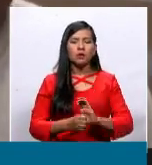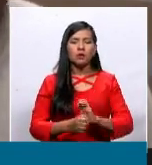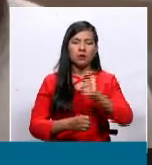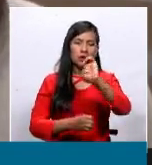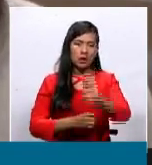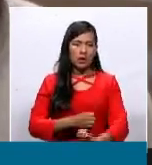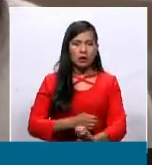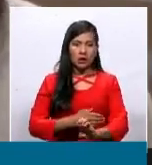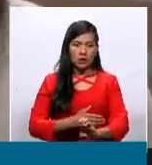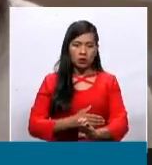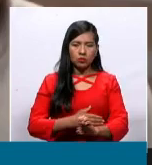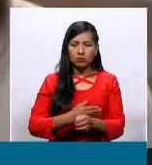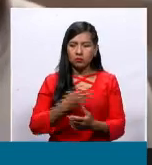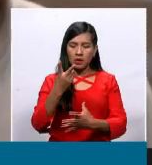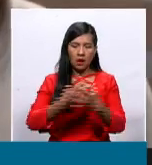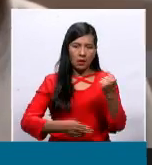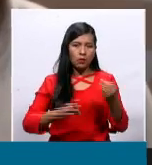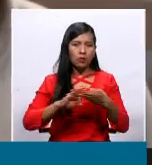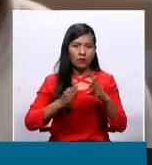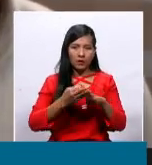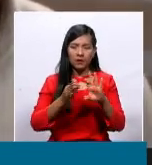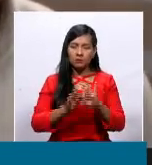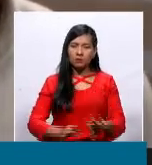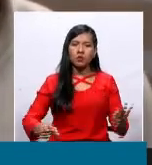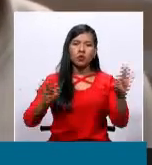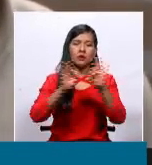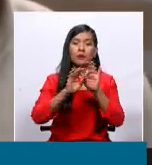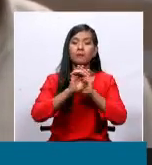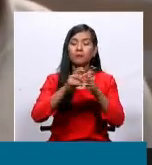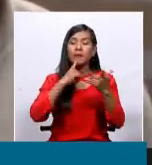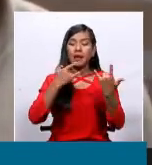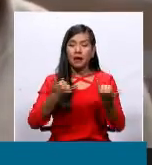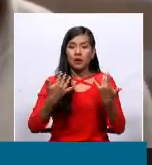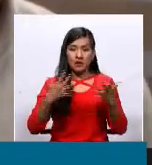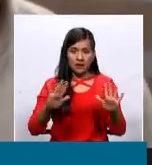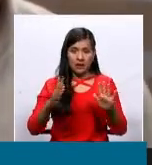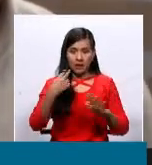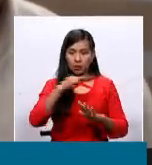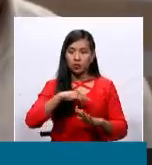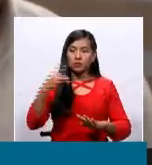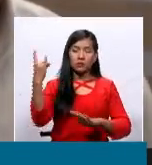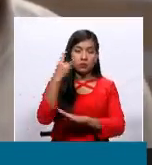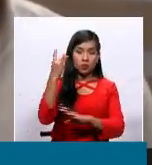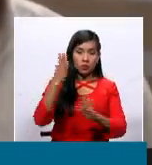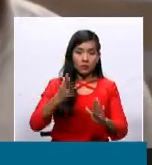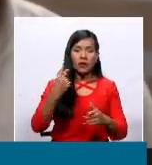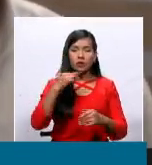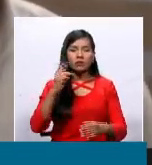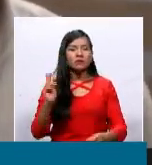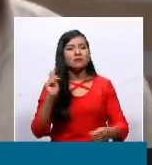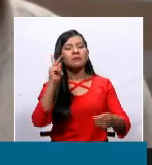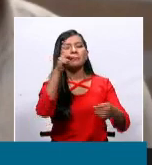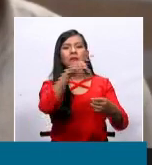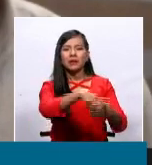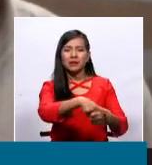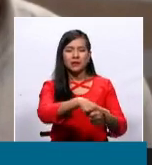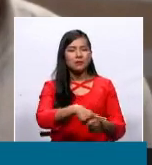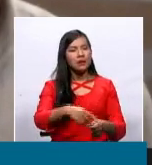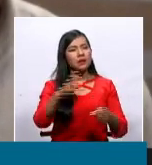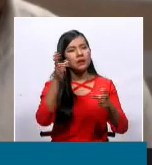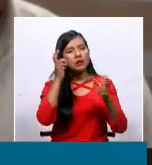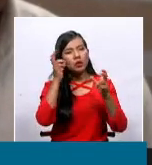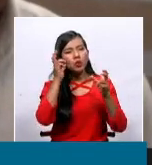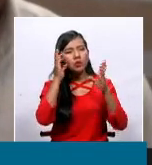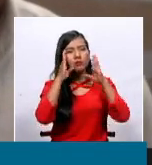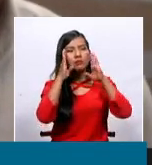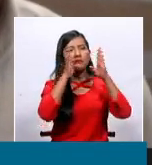En este momento lo que estamos haciendo, lo que hemos hecho en realidad como bolivianos es asistir a un informe